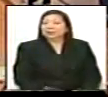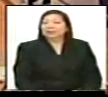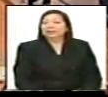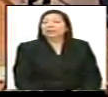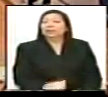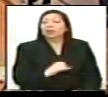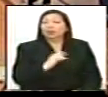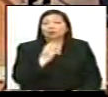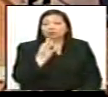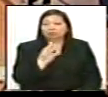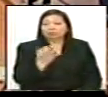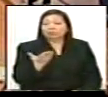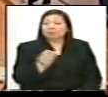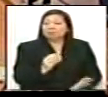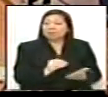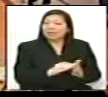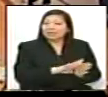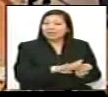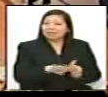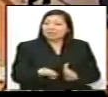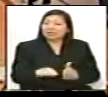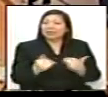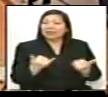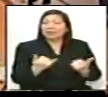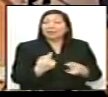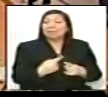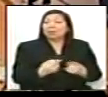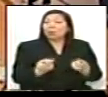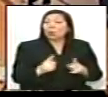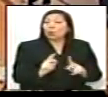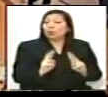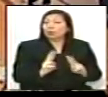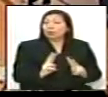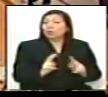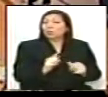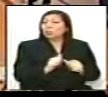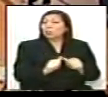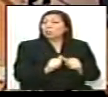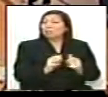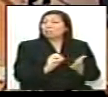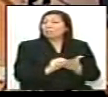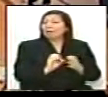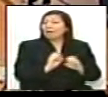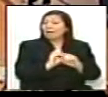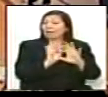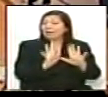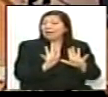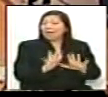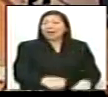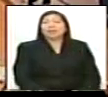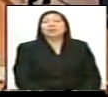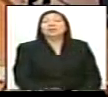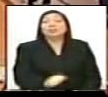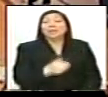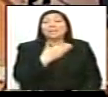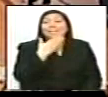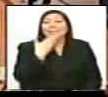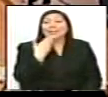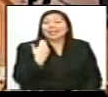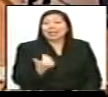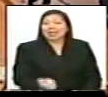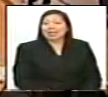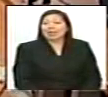Yo confieso que era uno de los escépticos a esto, pero cuando uno ve los números claramente ve que esto ha mejorado, y creo que es